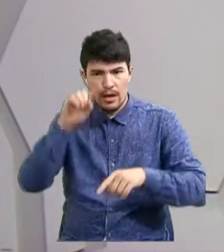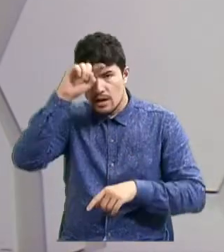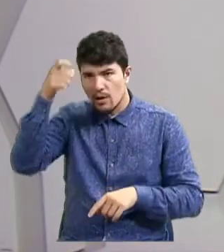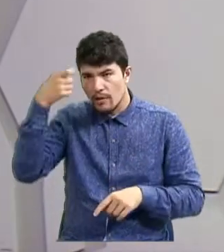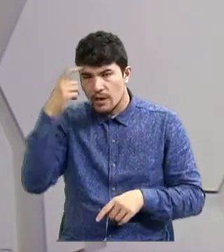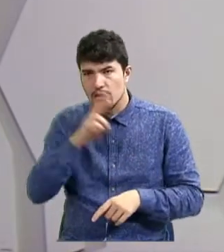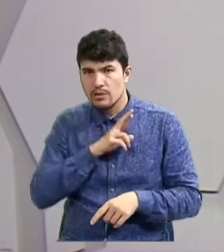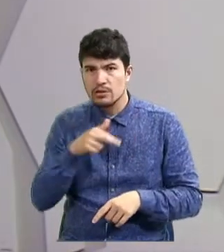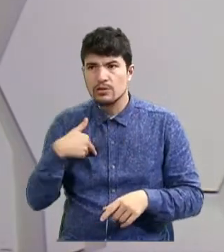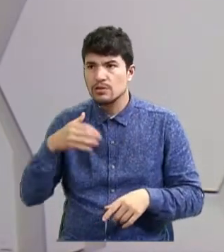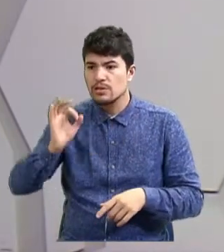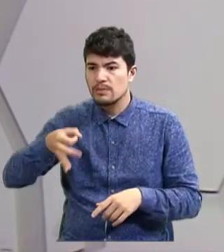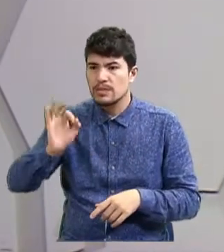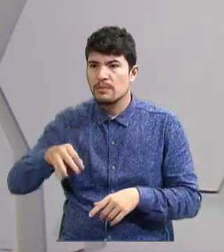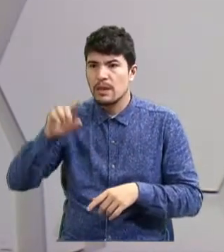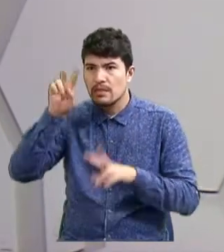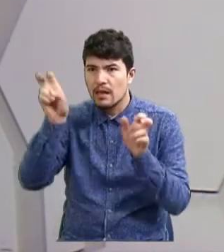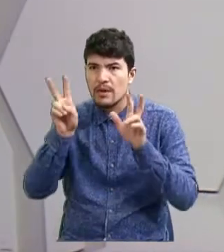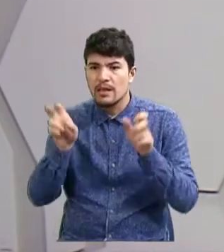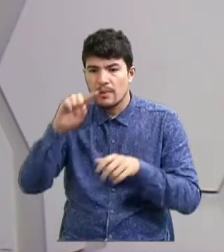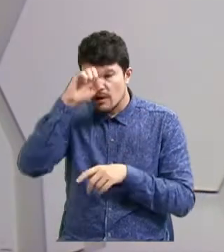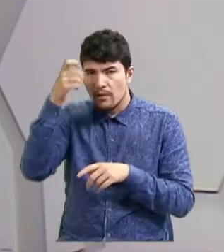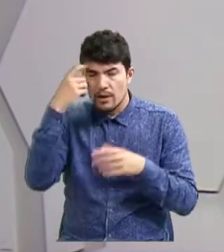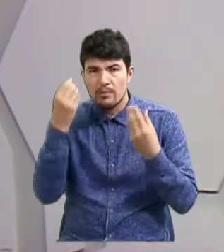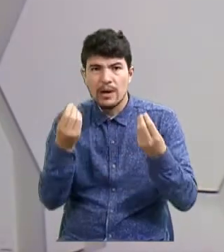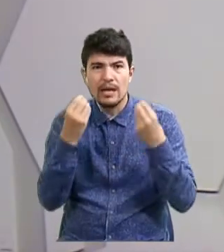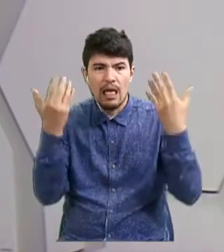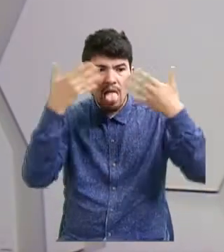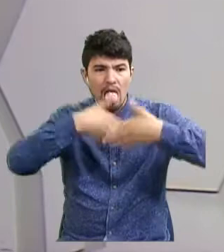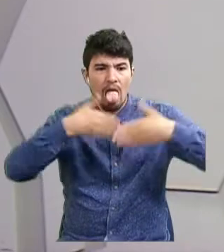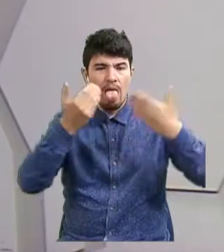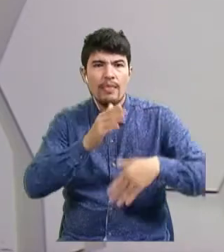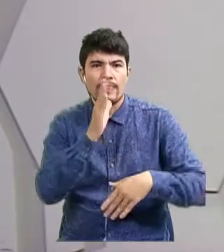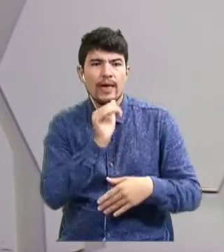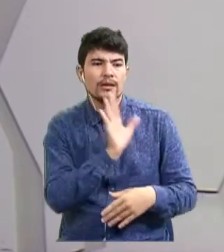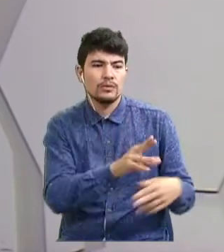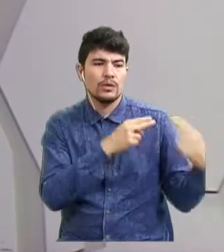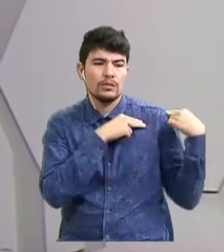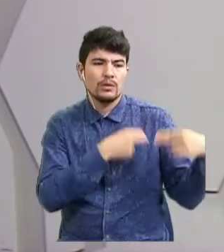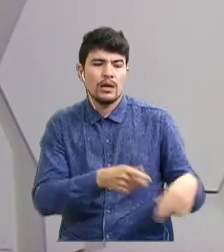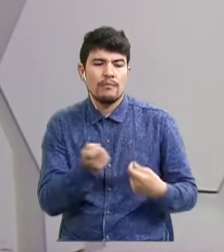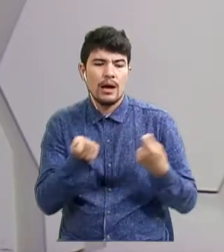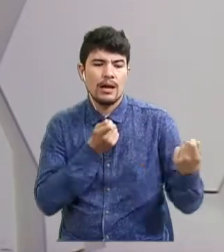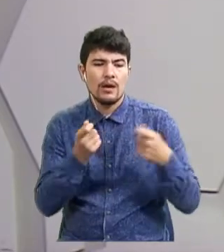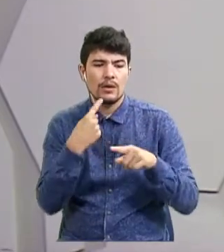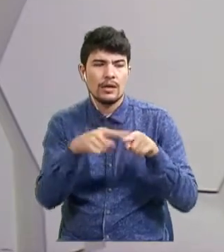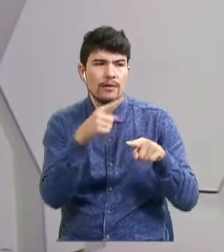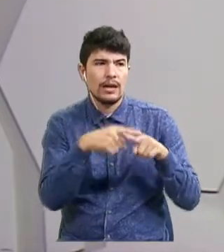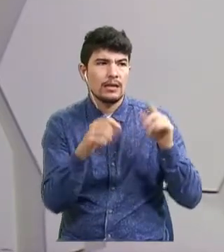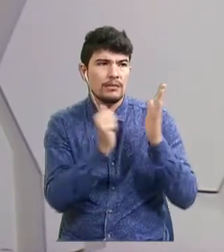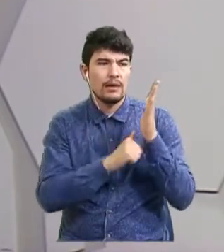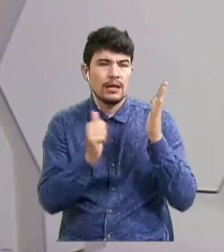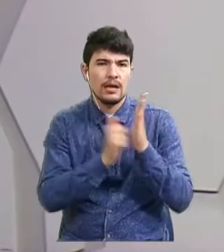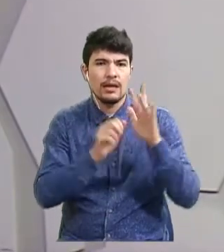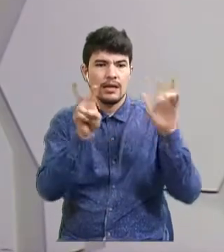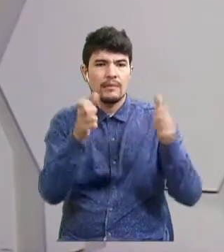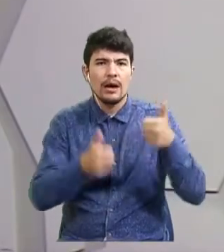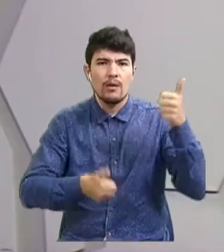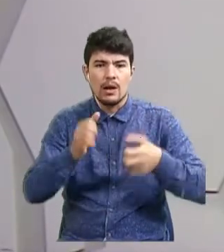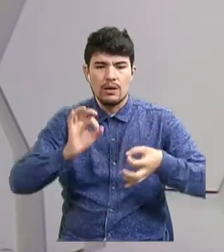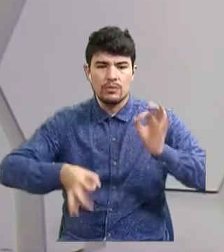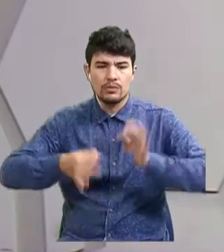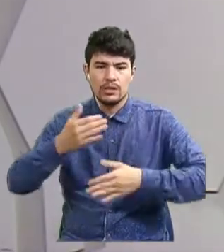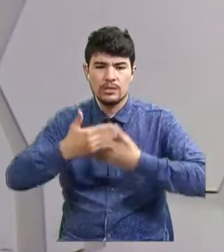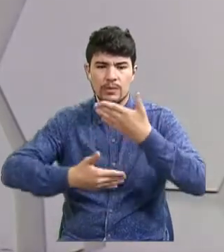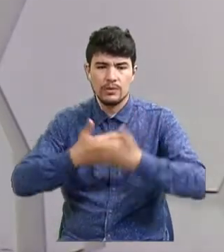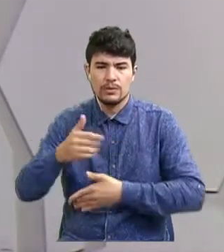a bailar cada vez que quiere un tema diferente solo para tapar su irresponsabilidad en el manejo de las diferentes materias, en este caso en el tema de la